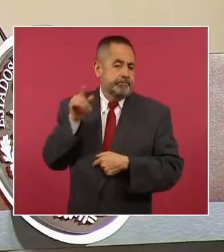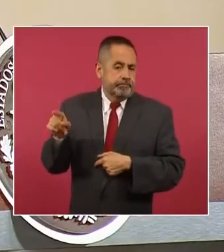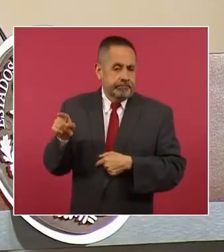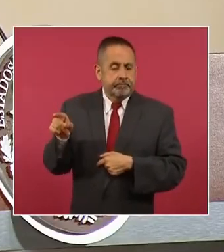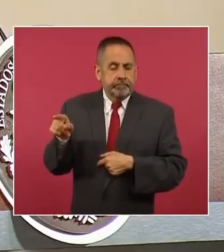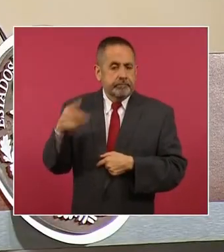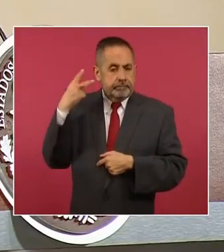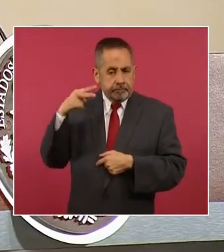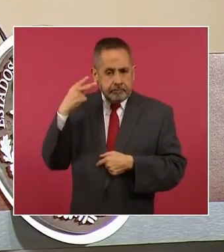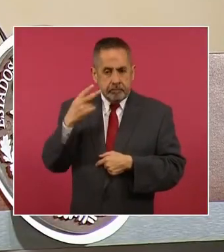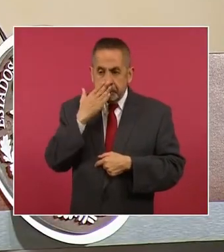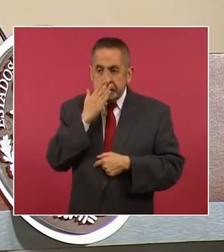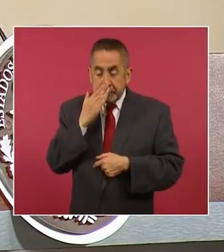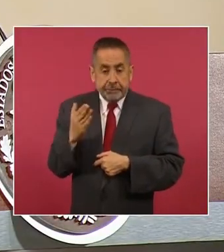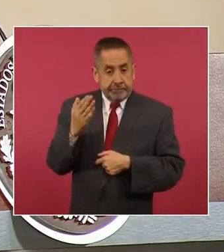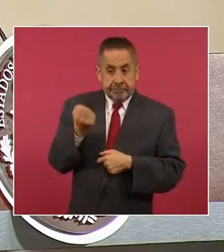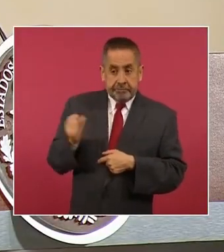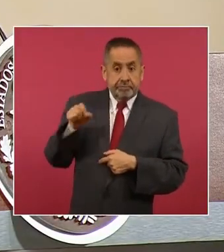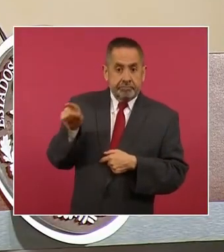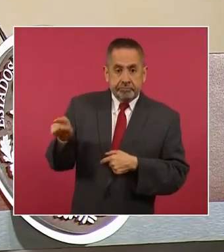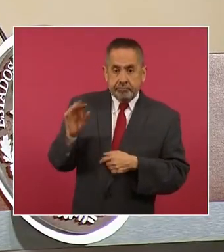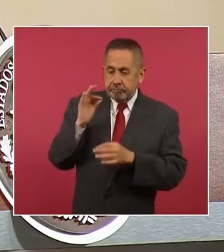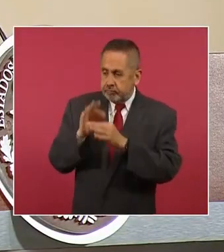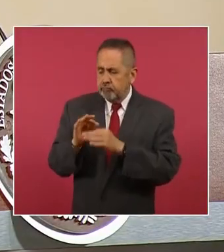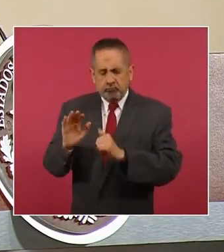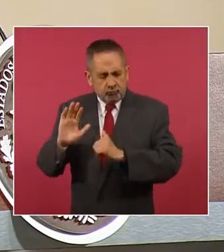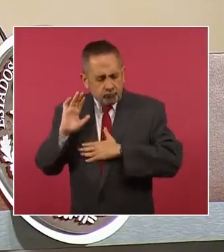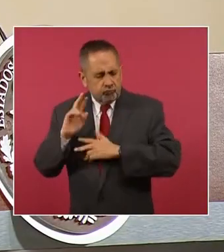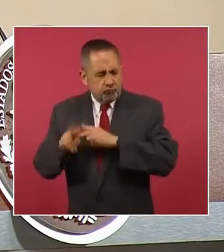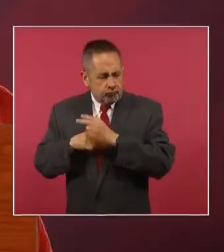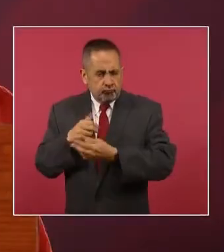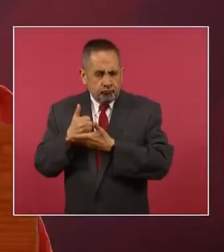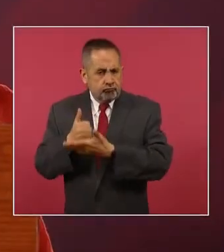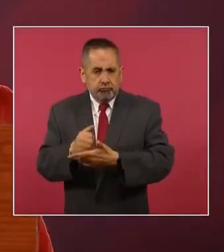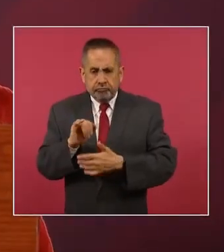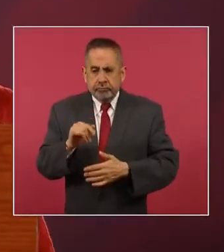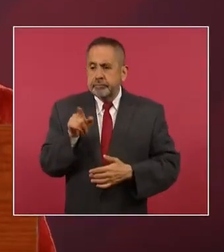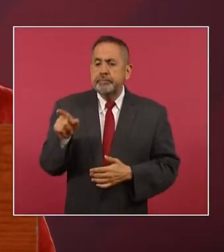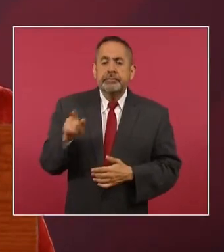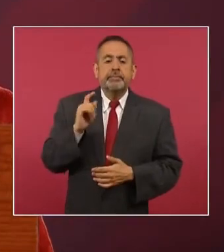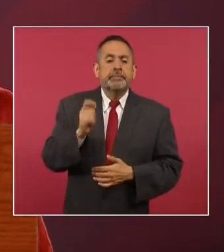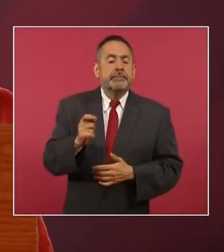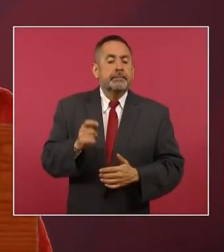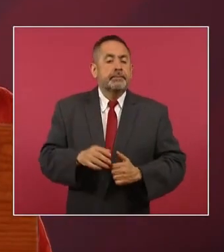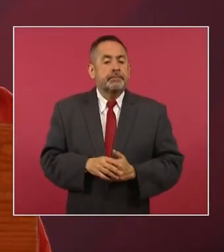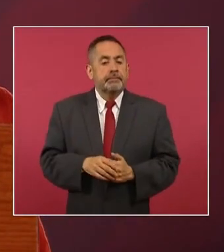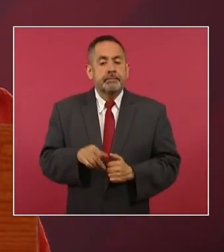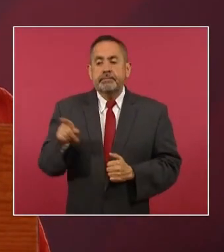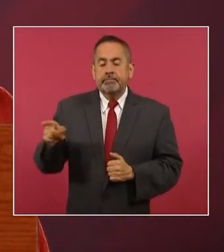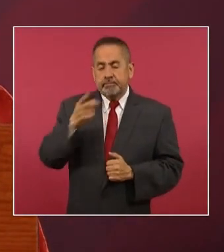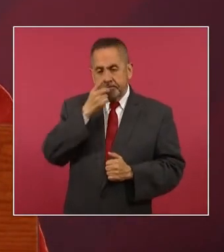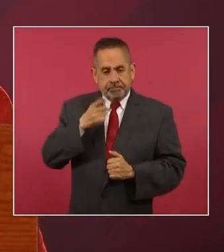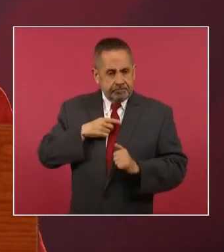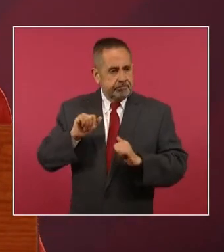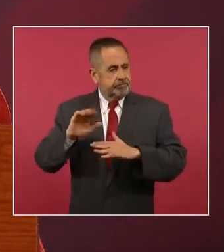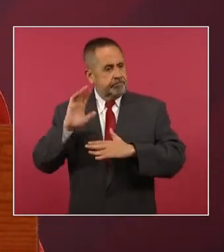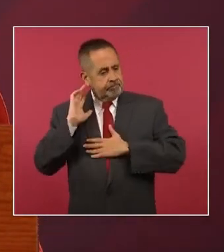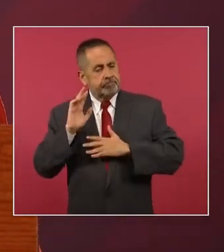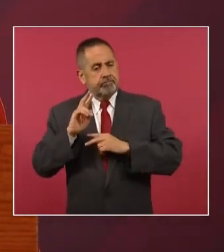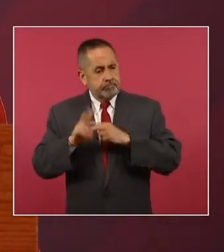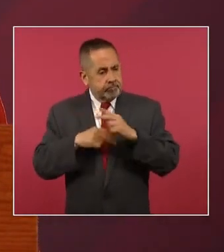muy buena fiscal y siempre está comprometida con el trabajo, se comprometió